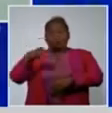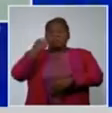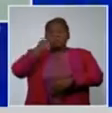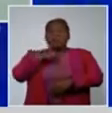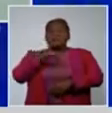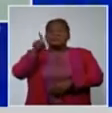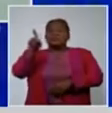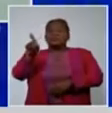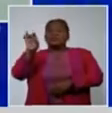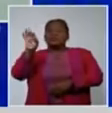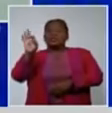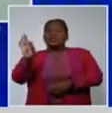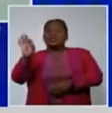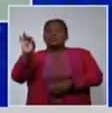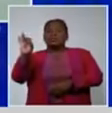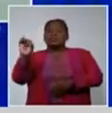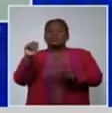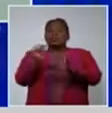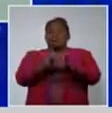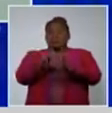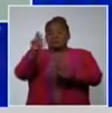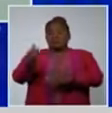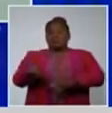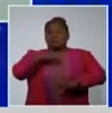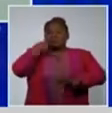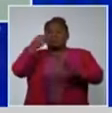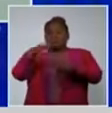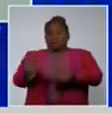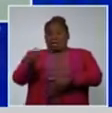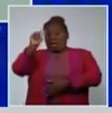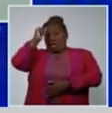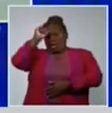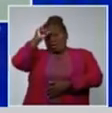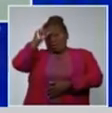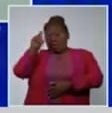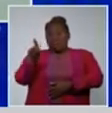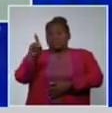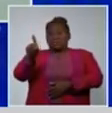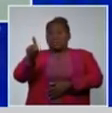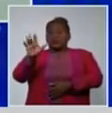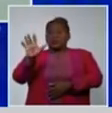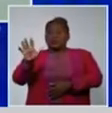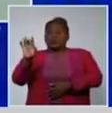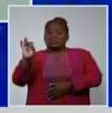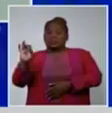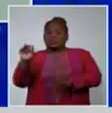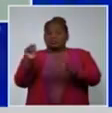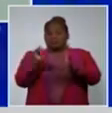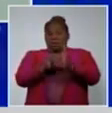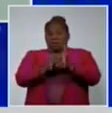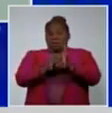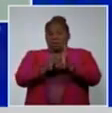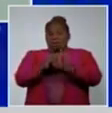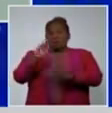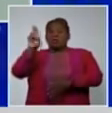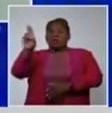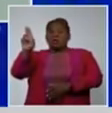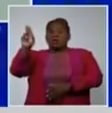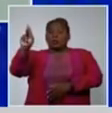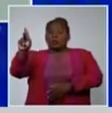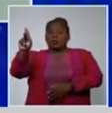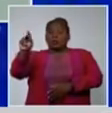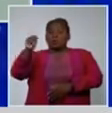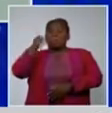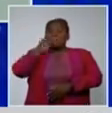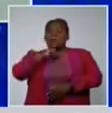mil personas fallecidas un día 157 los más y más de